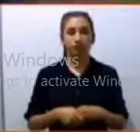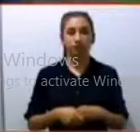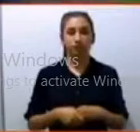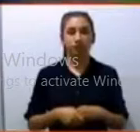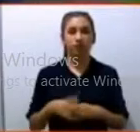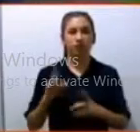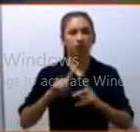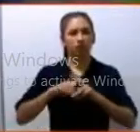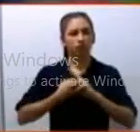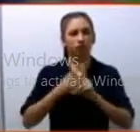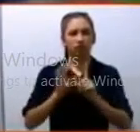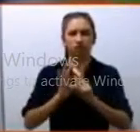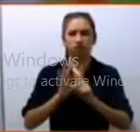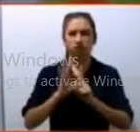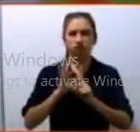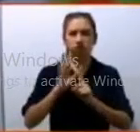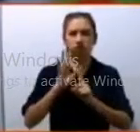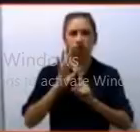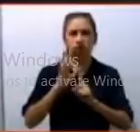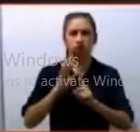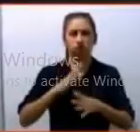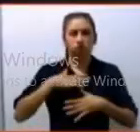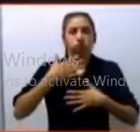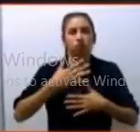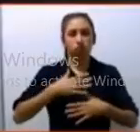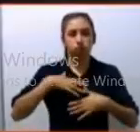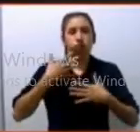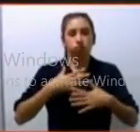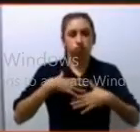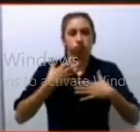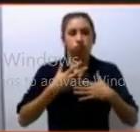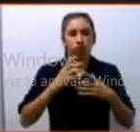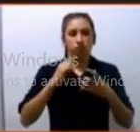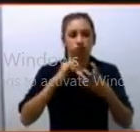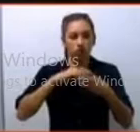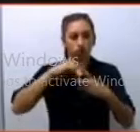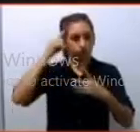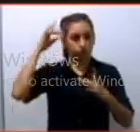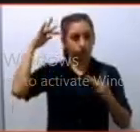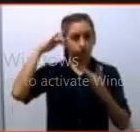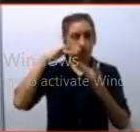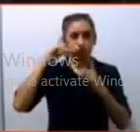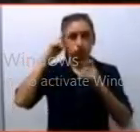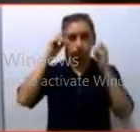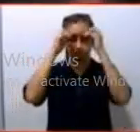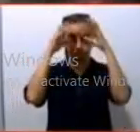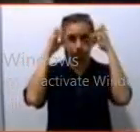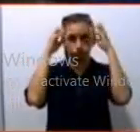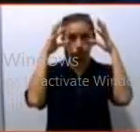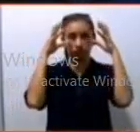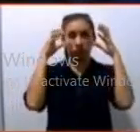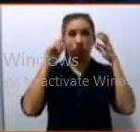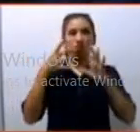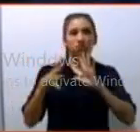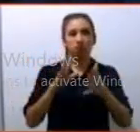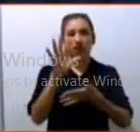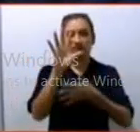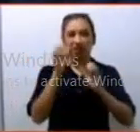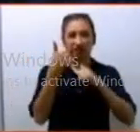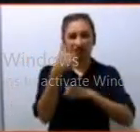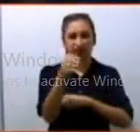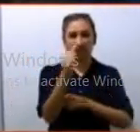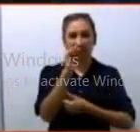Tuvo fiebre. Esa fiebre le hizo que convulsione y afectó parte del cerebro y fue cuando ya tuvo 10 meses.